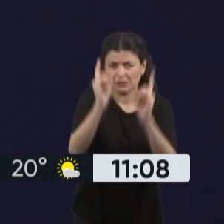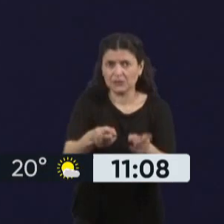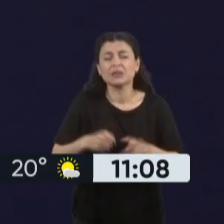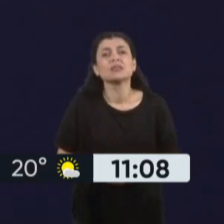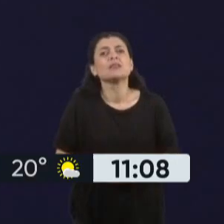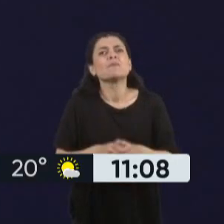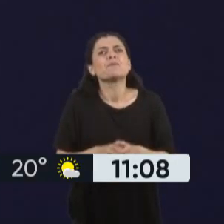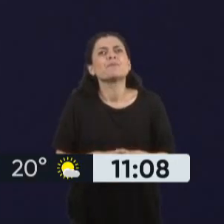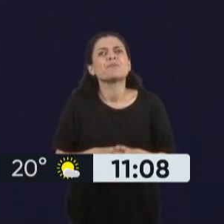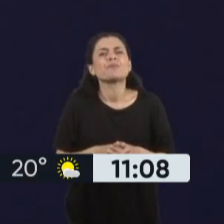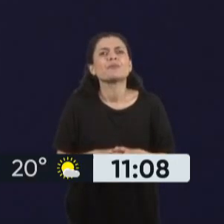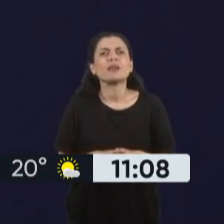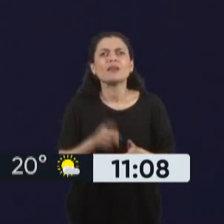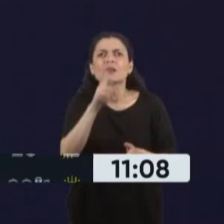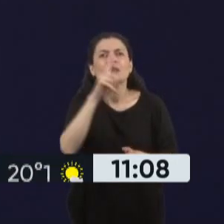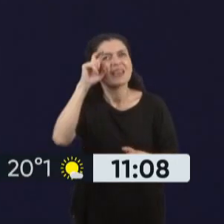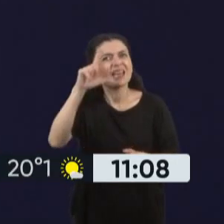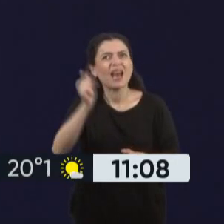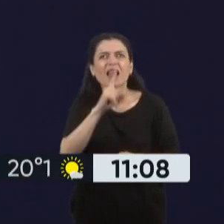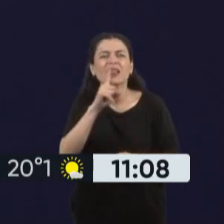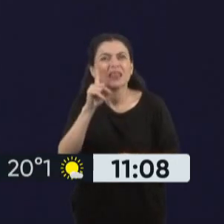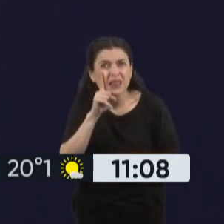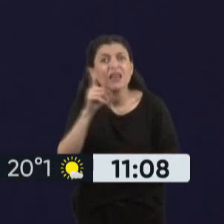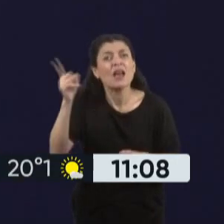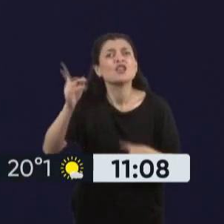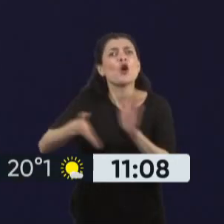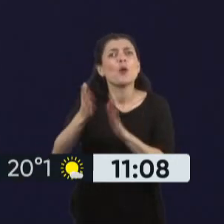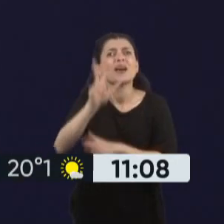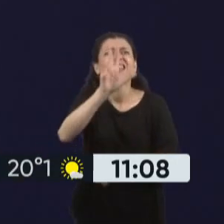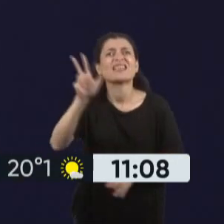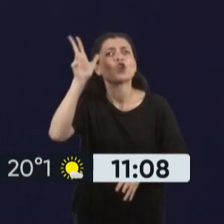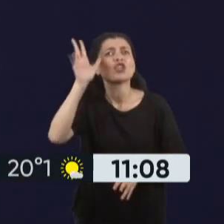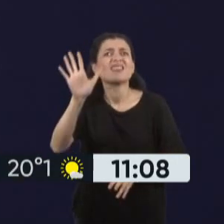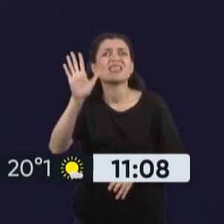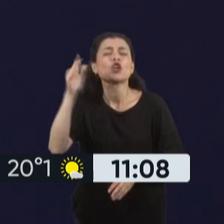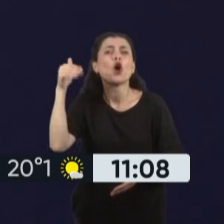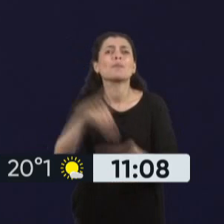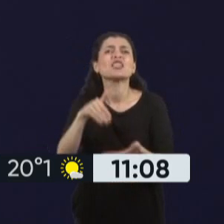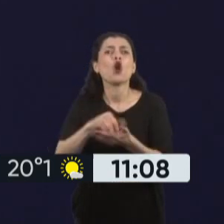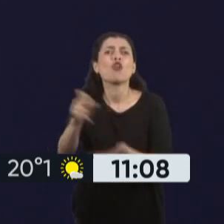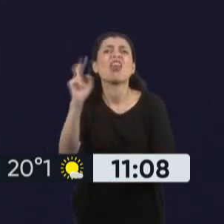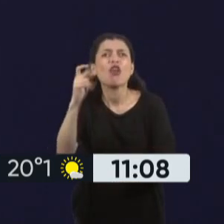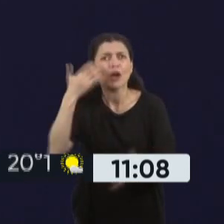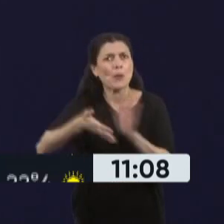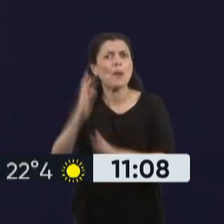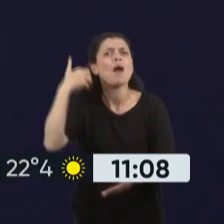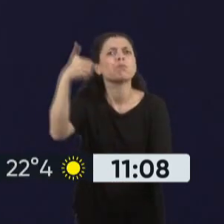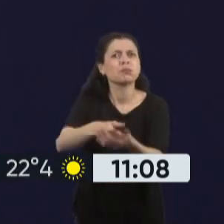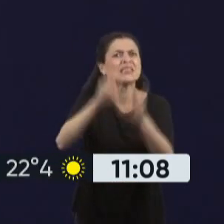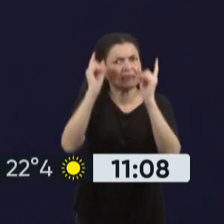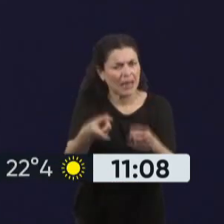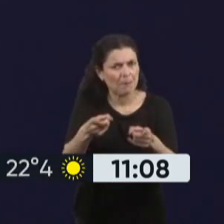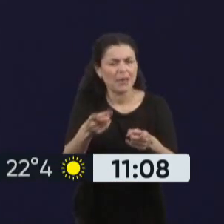de Stellantis con su plan de inversión de 385 millones de dólares. Para nosotros